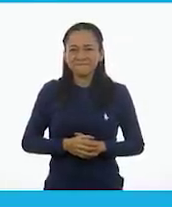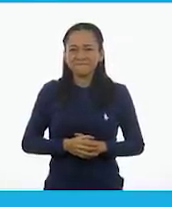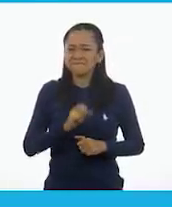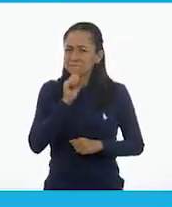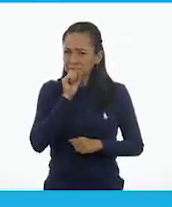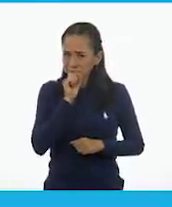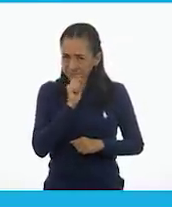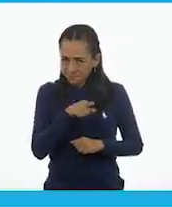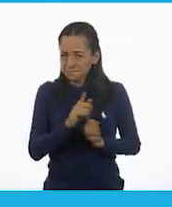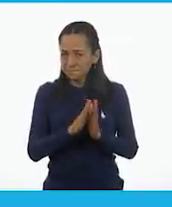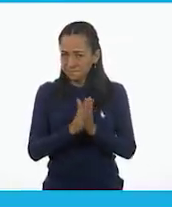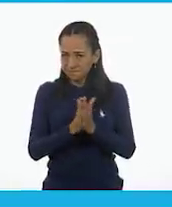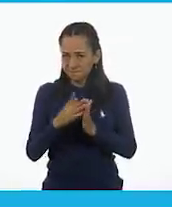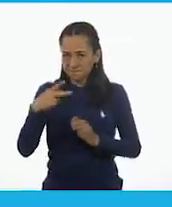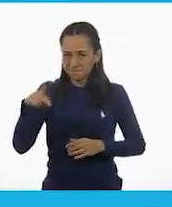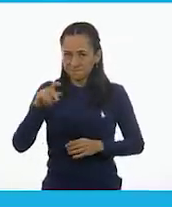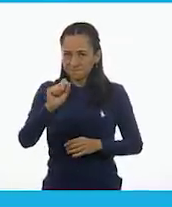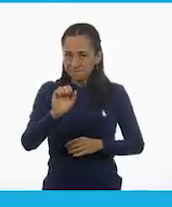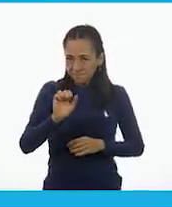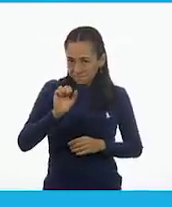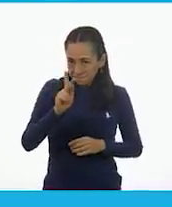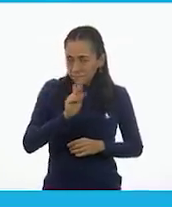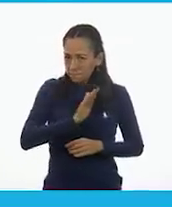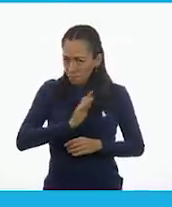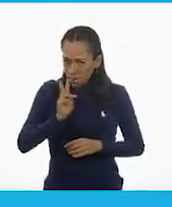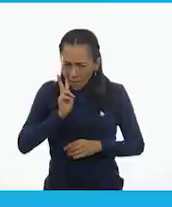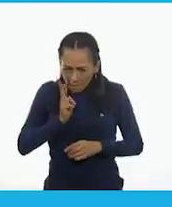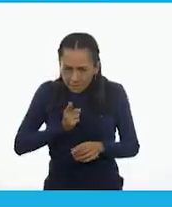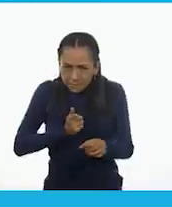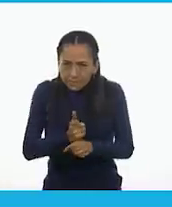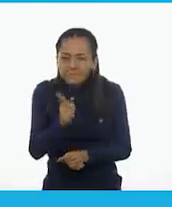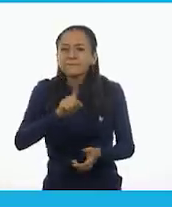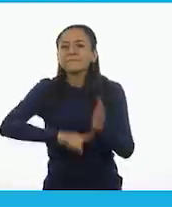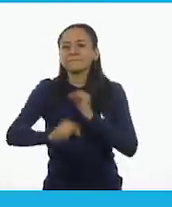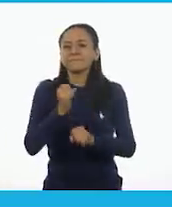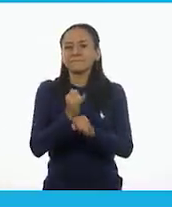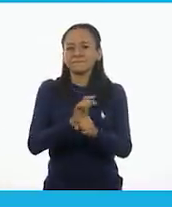También puedes encontrar los libros de texto en la página